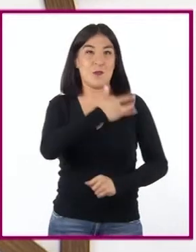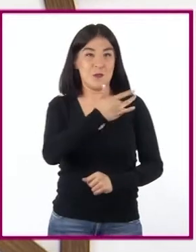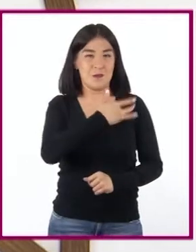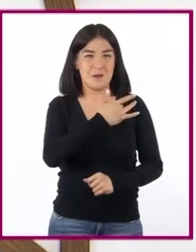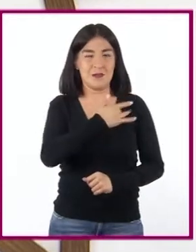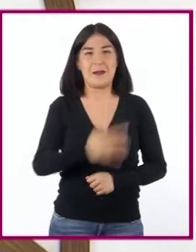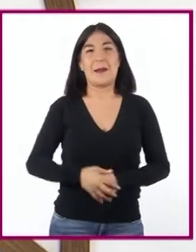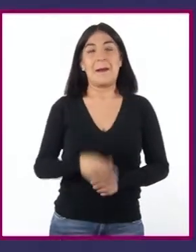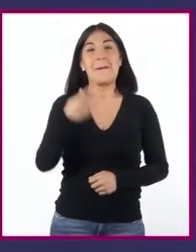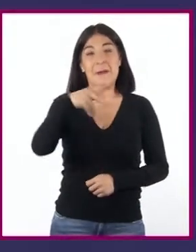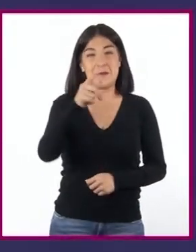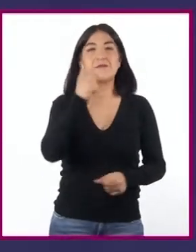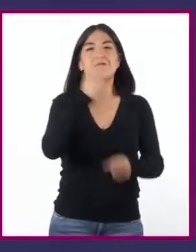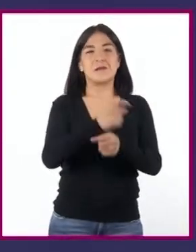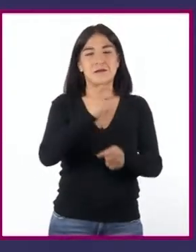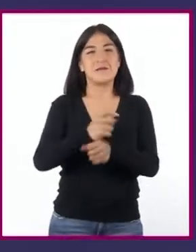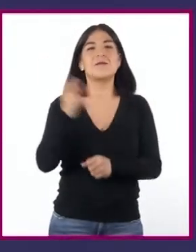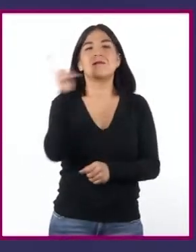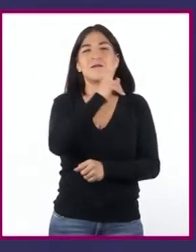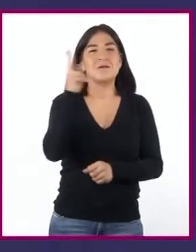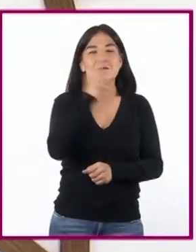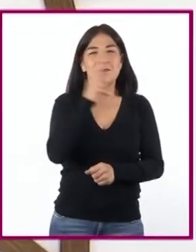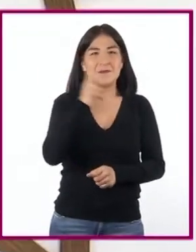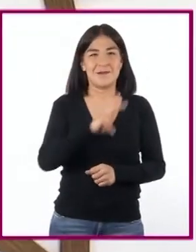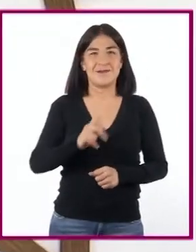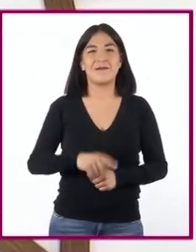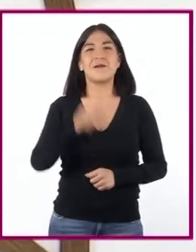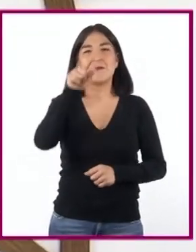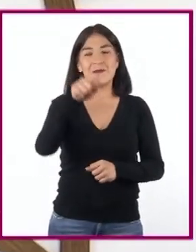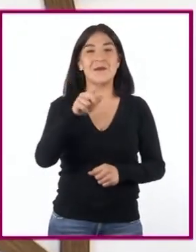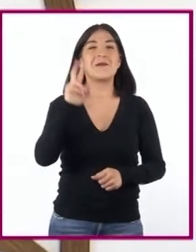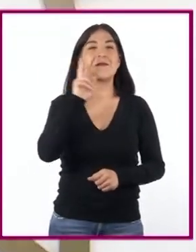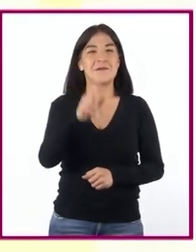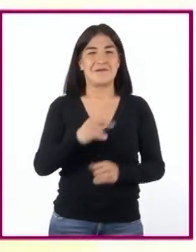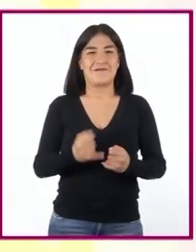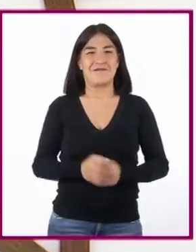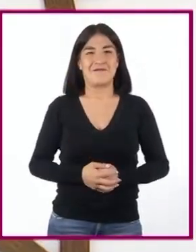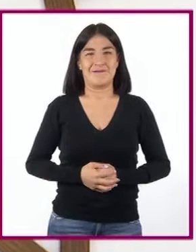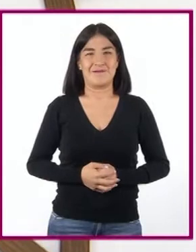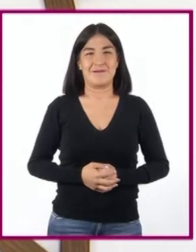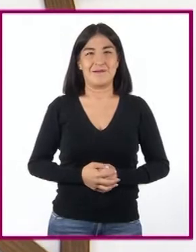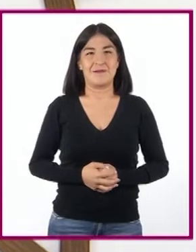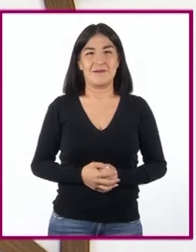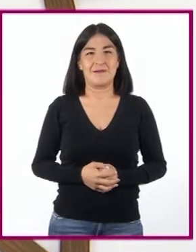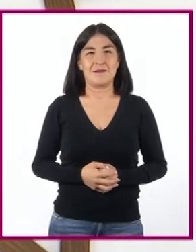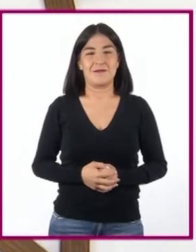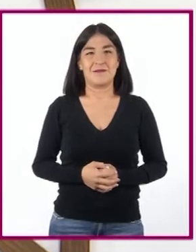primero, hagamos un poco de respiración. Cierren los ojos.